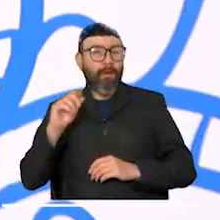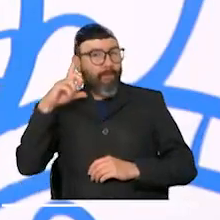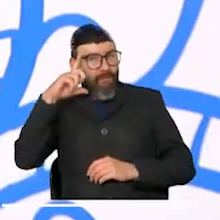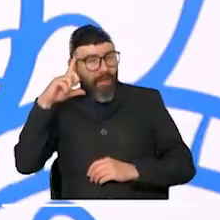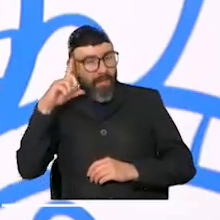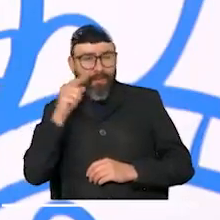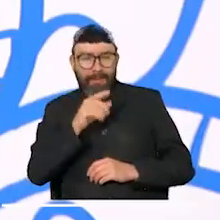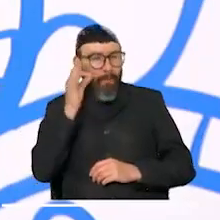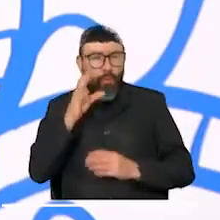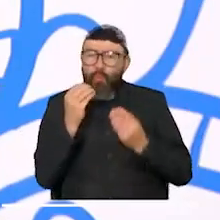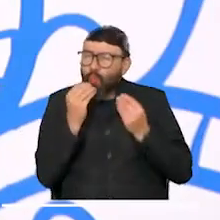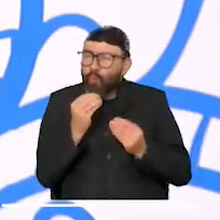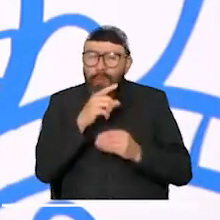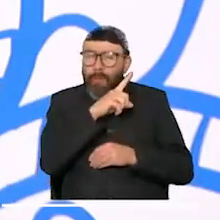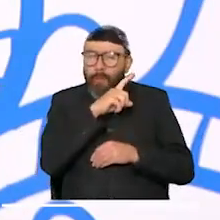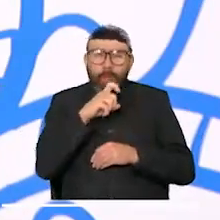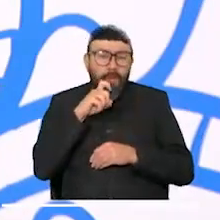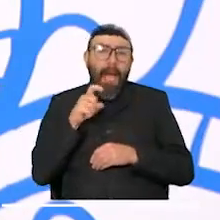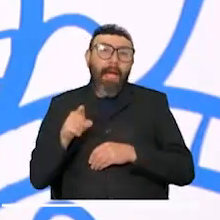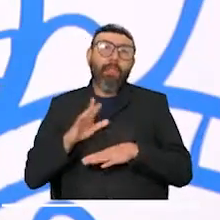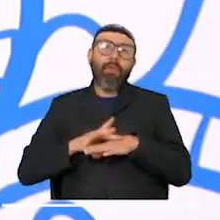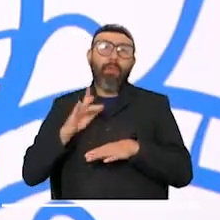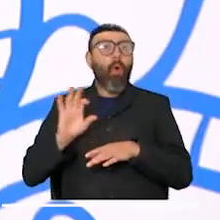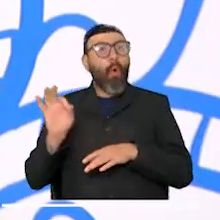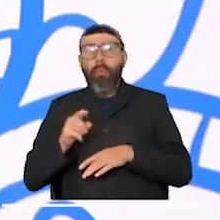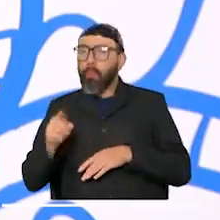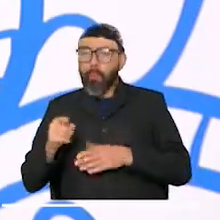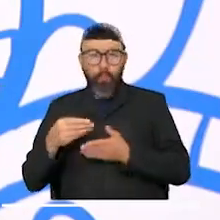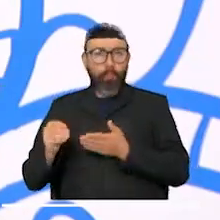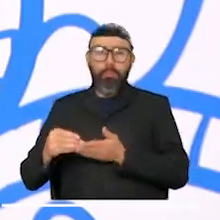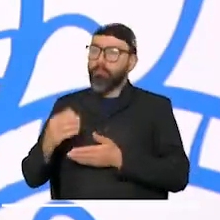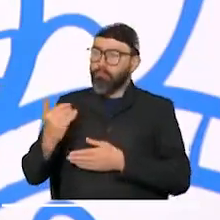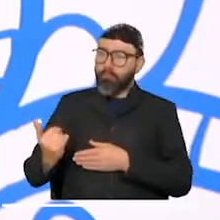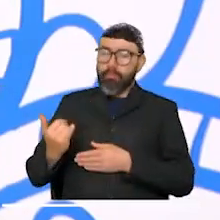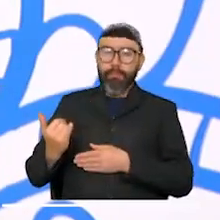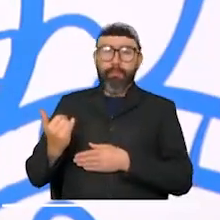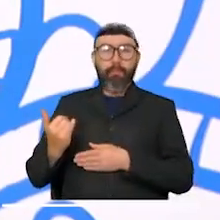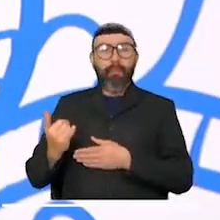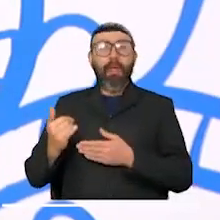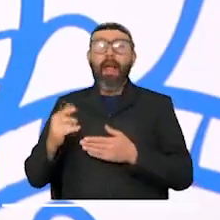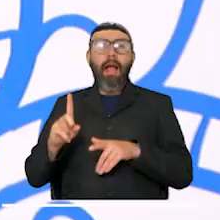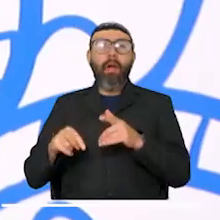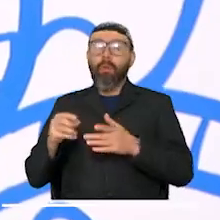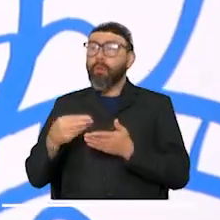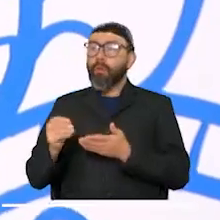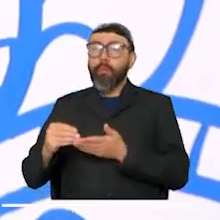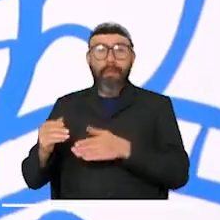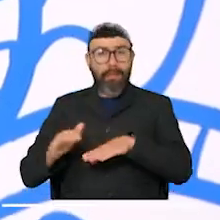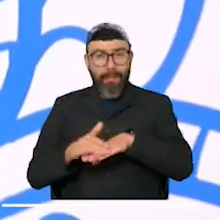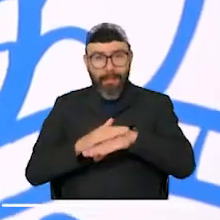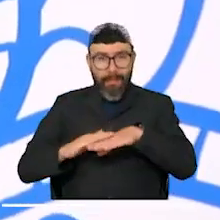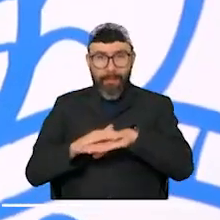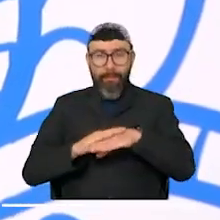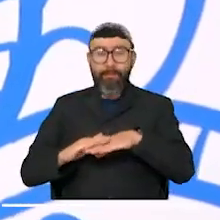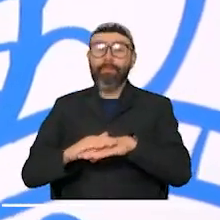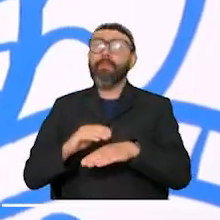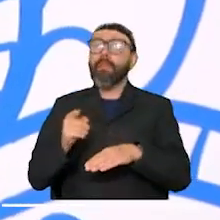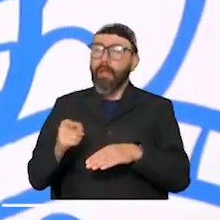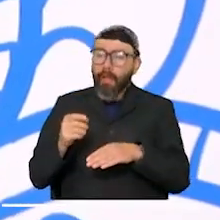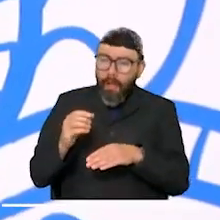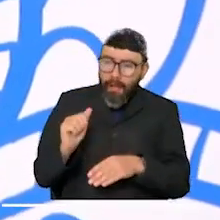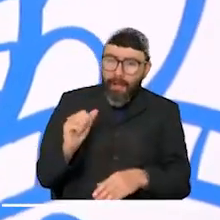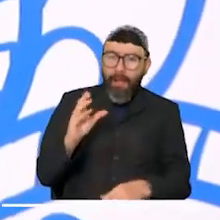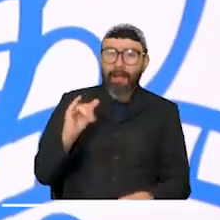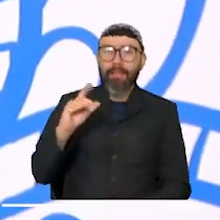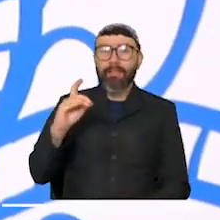deberá hacerse pero también pueden conseguirse cremas que sean a base de ácido hialurónico las cremas que tienen ácido hialurónico así